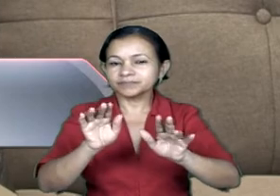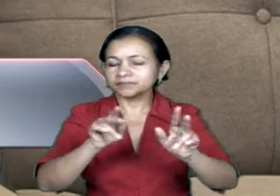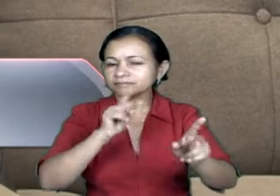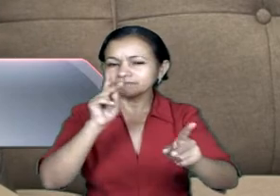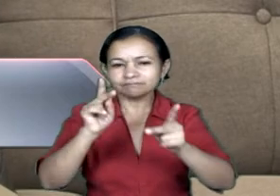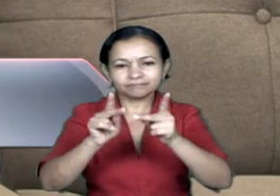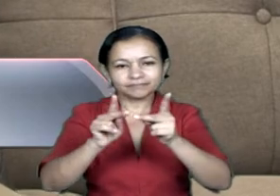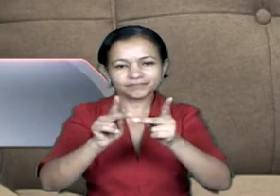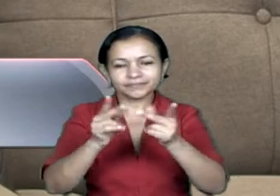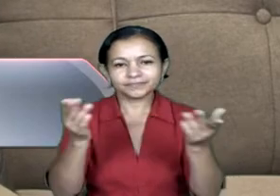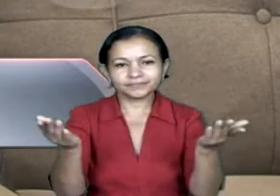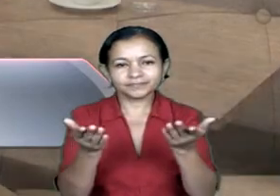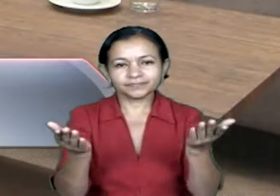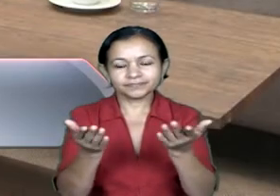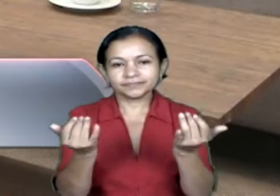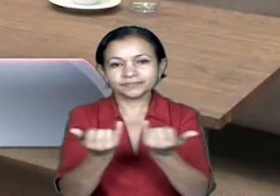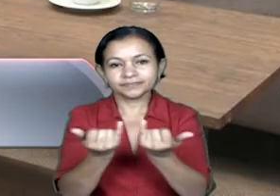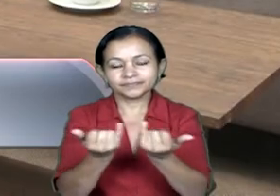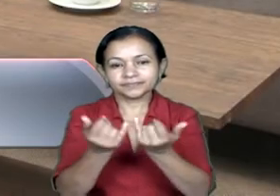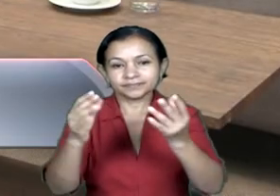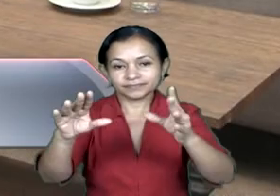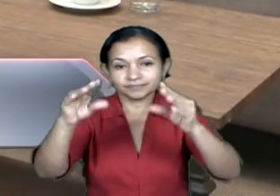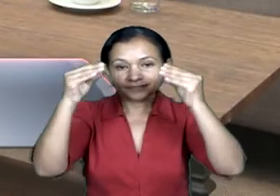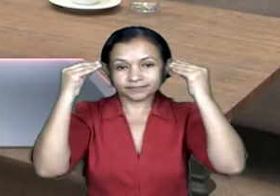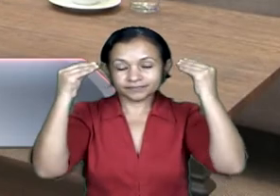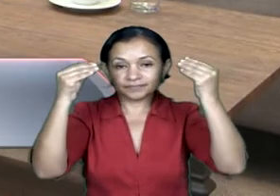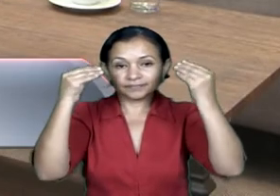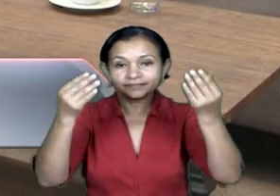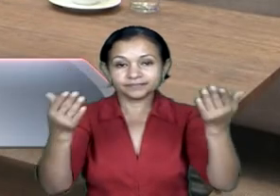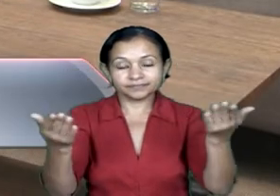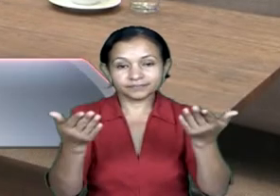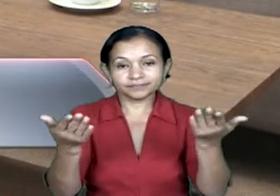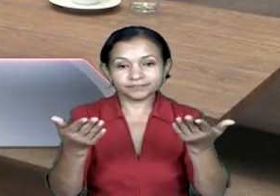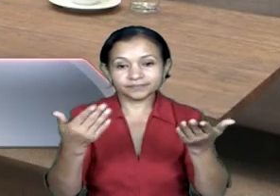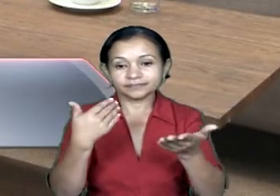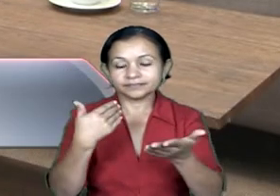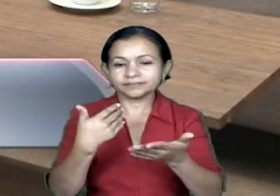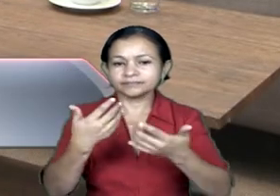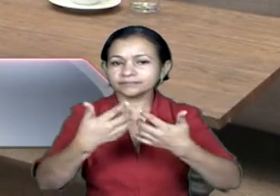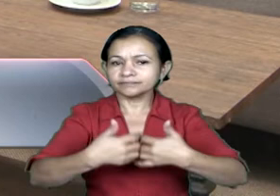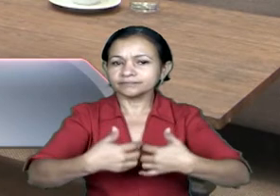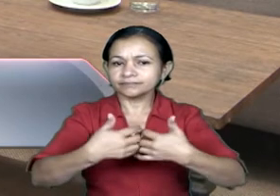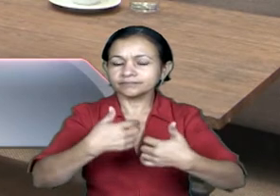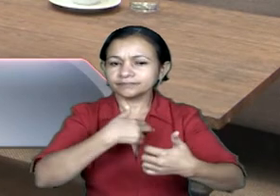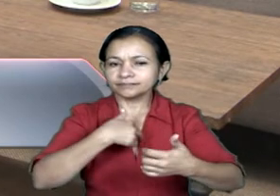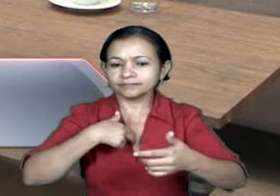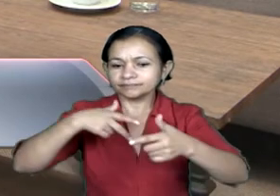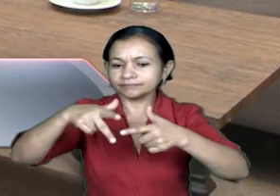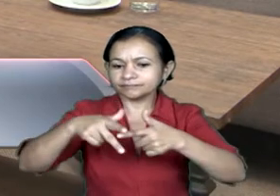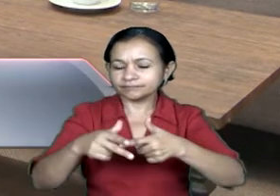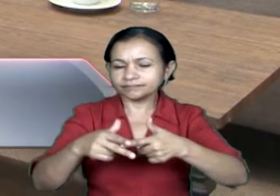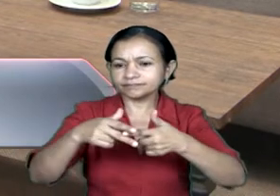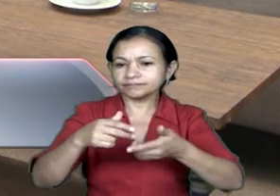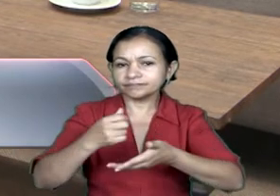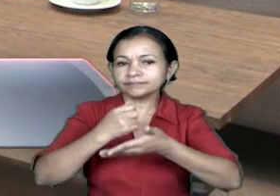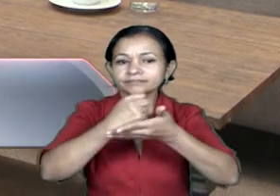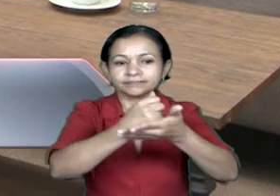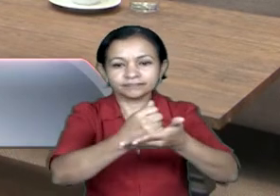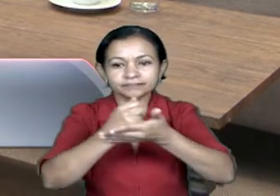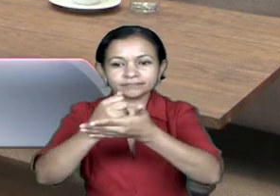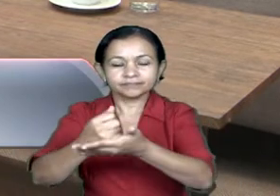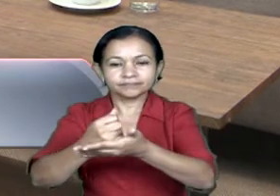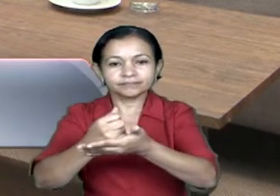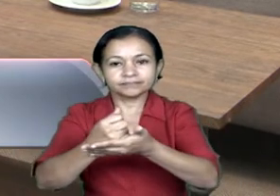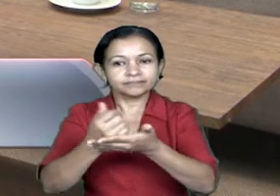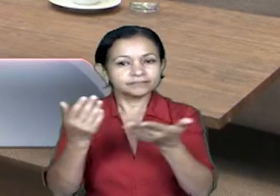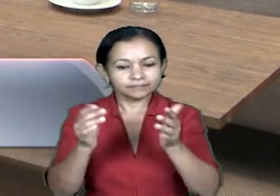Okay. Y también es el curso de como fabricación mecánica ayudada por